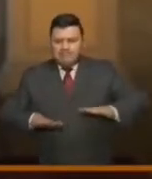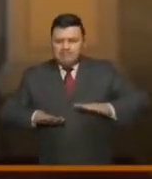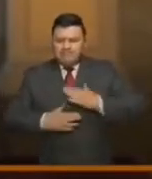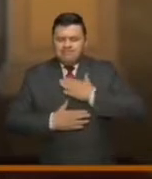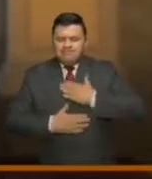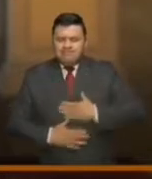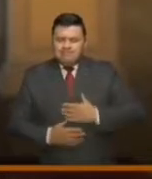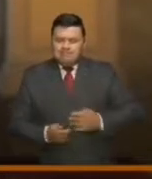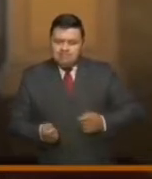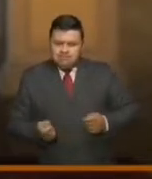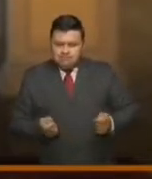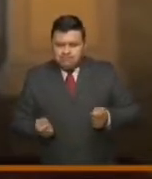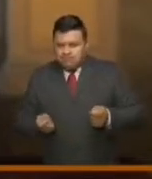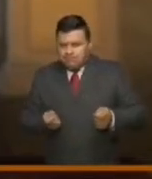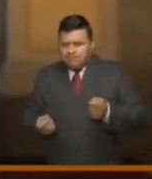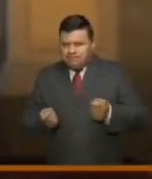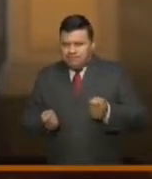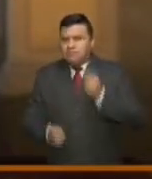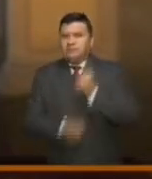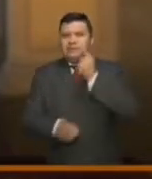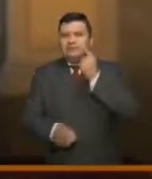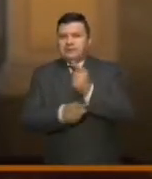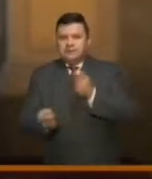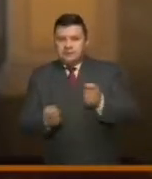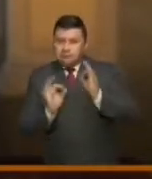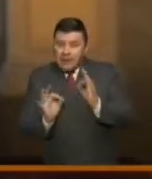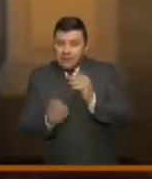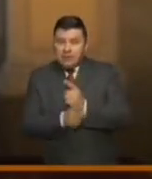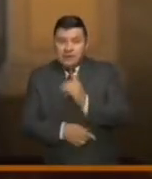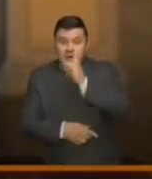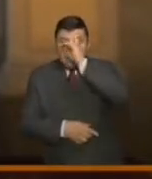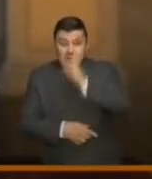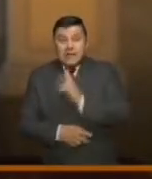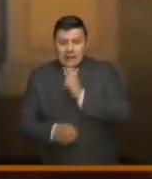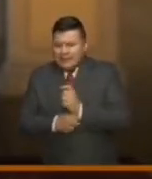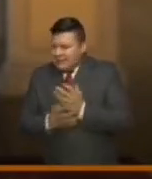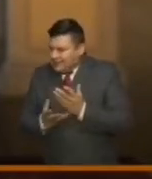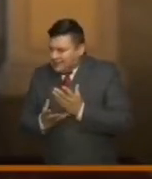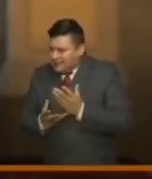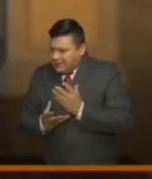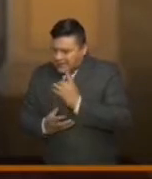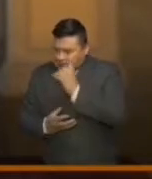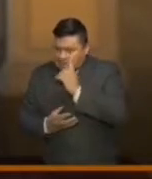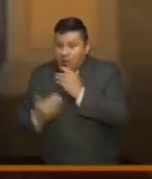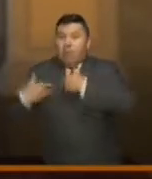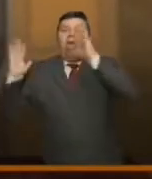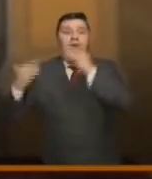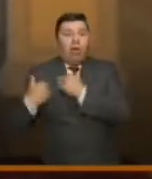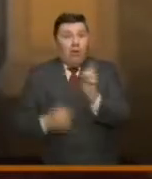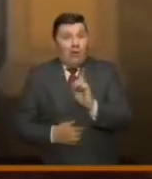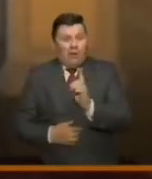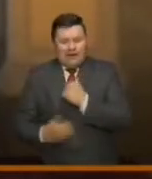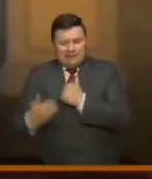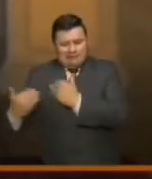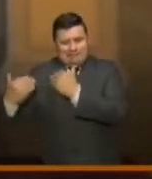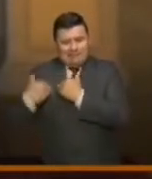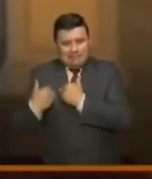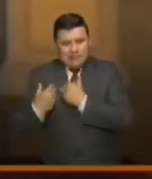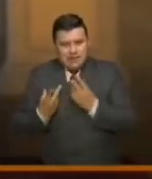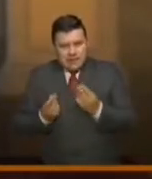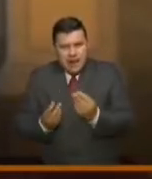las decisiones depende su contundencia tomamos decisiones difíciles pero no irresponsables una